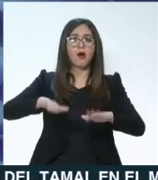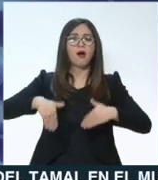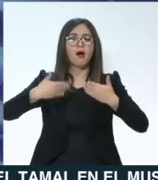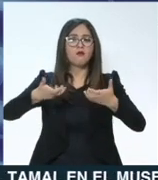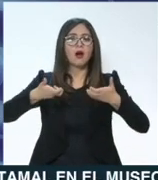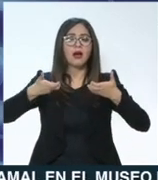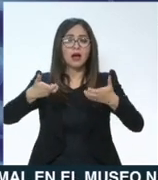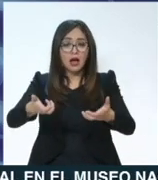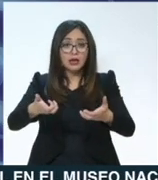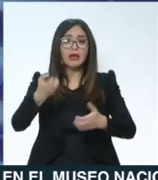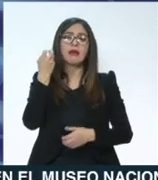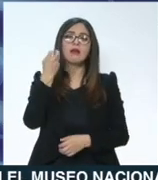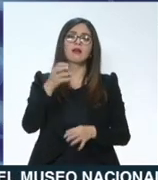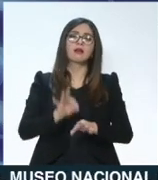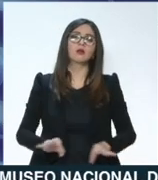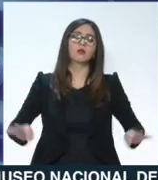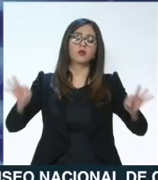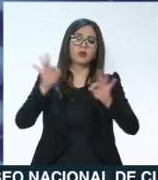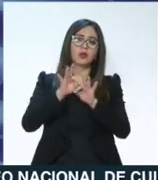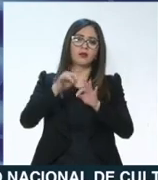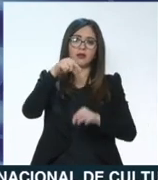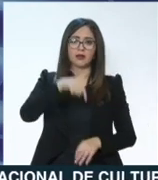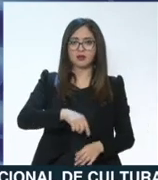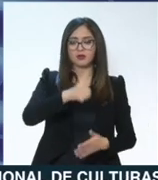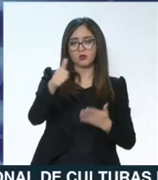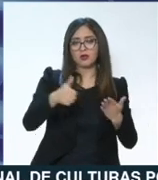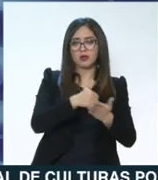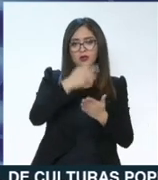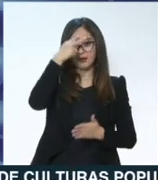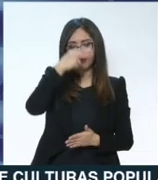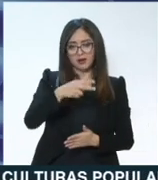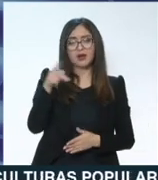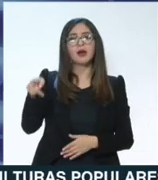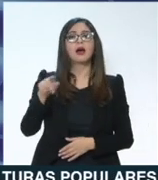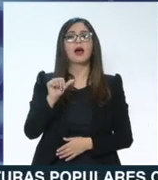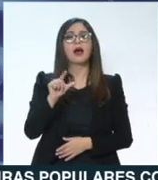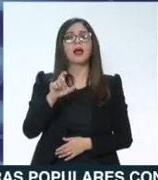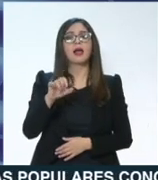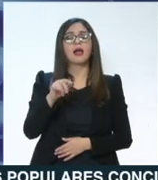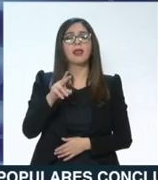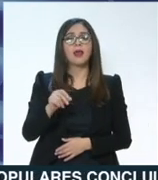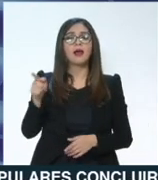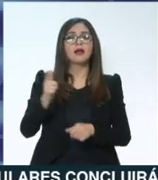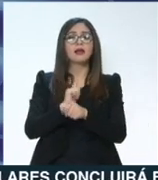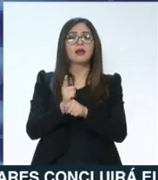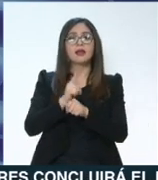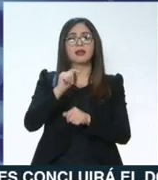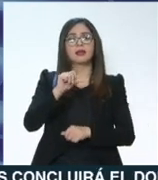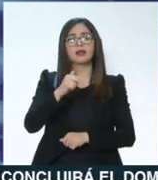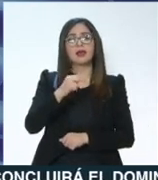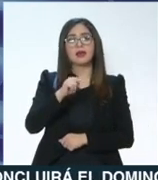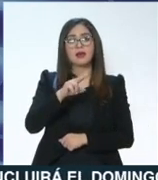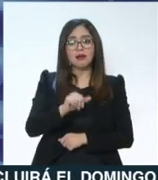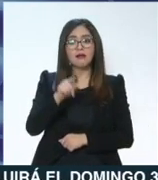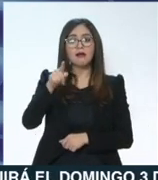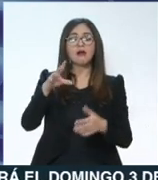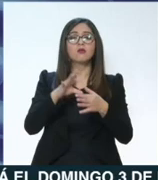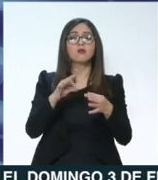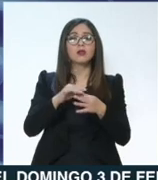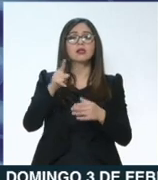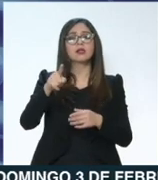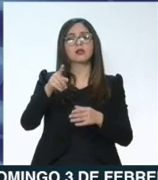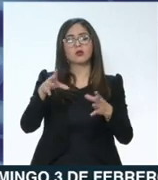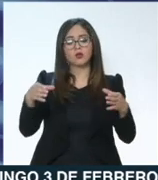capital. Sobre este tema, mi compañera Alejandra Gallardo, fíjese, platicó con la licenciada Tania Galicia Carmona. Ella es jefa del Departamento Ciudad Segura